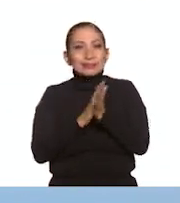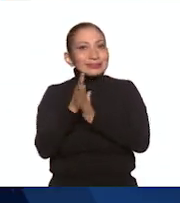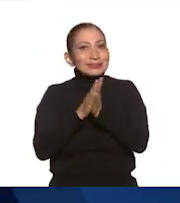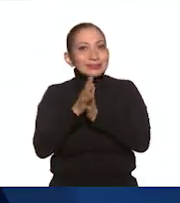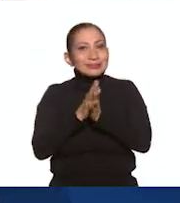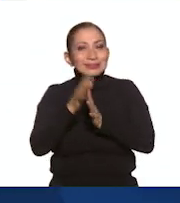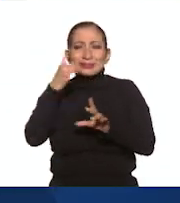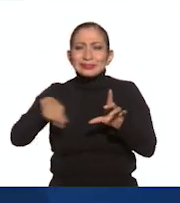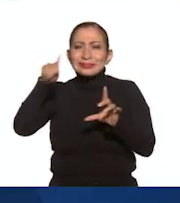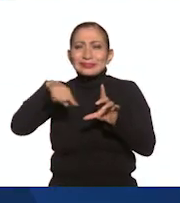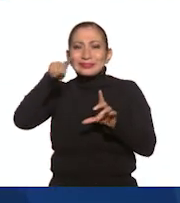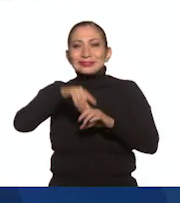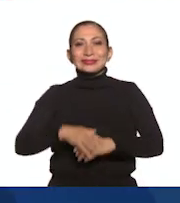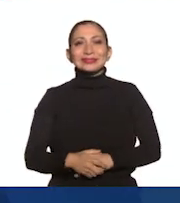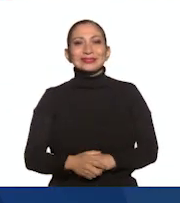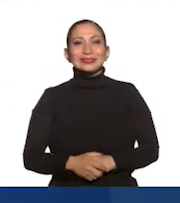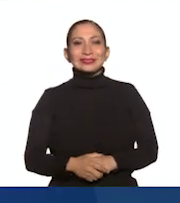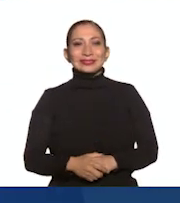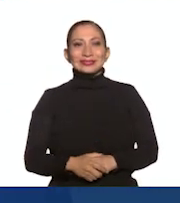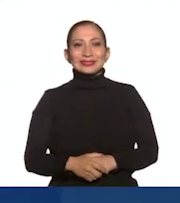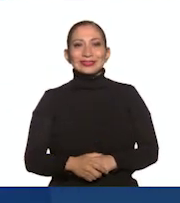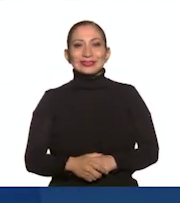tan.